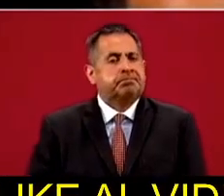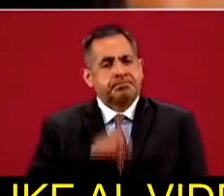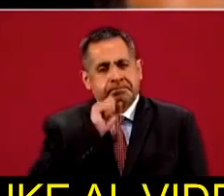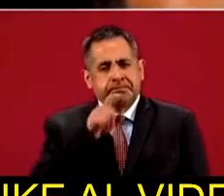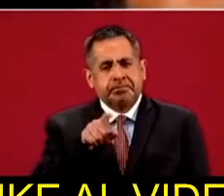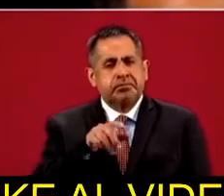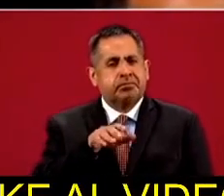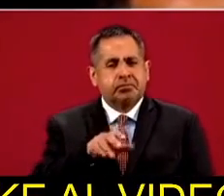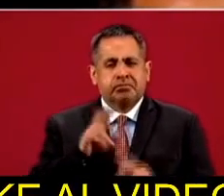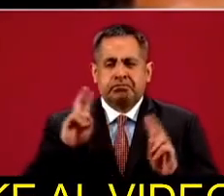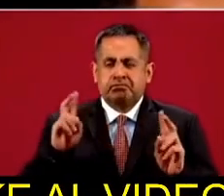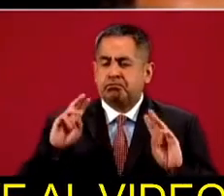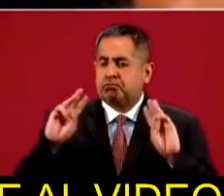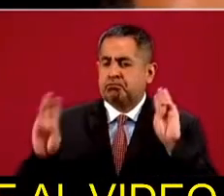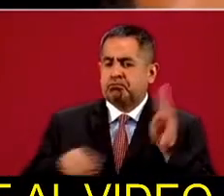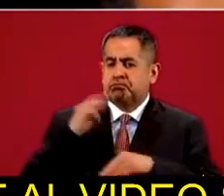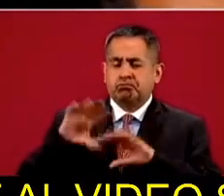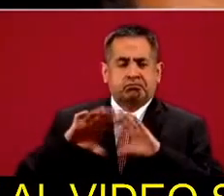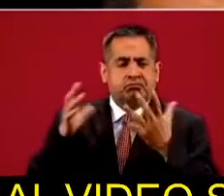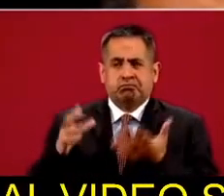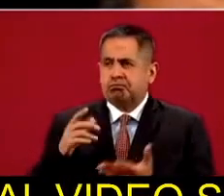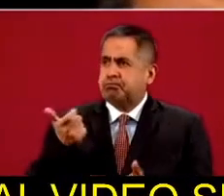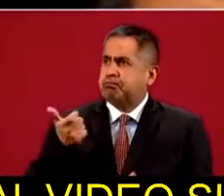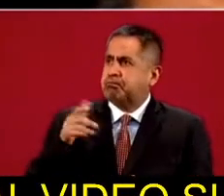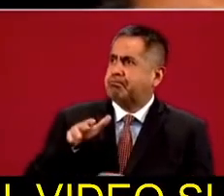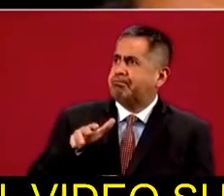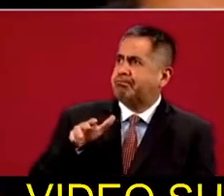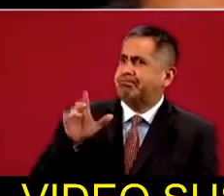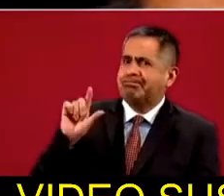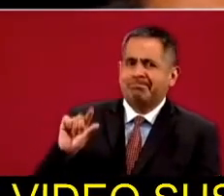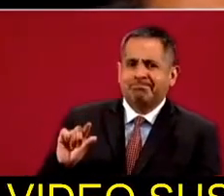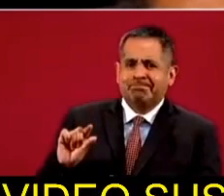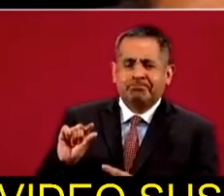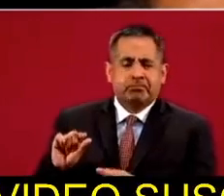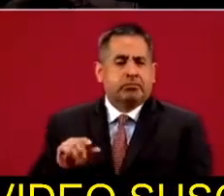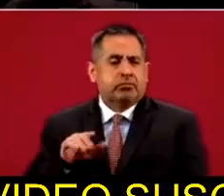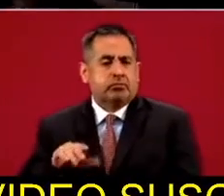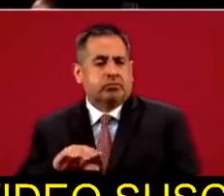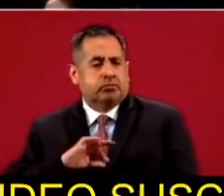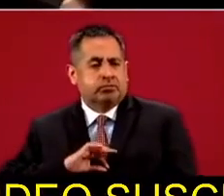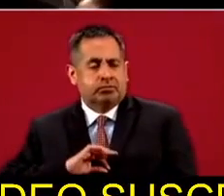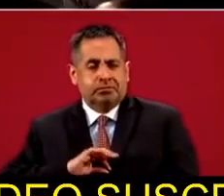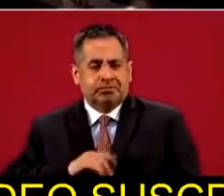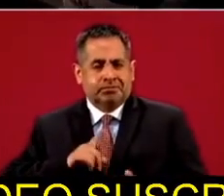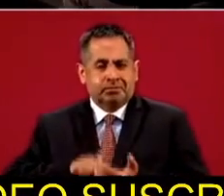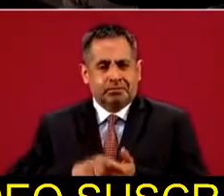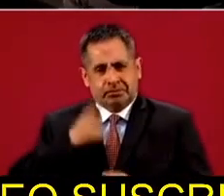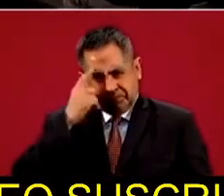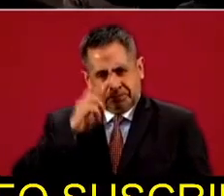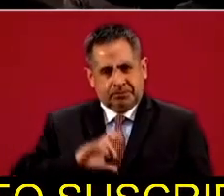decir un poco acerca de cómo va estos medicamentos. Gracias. El doctor.